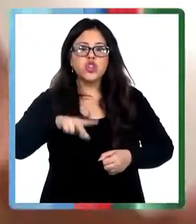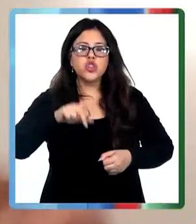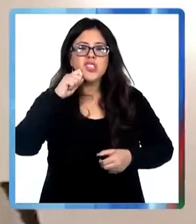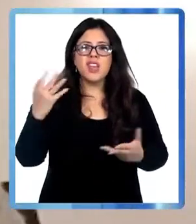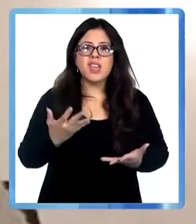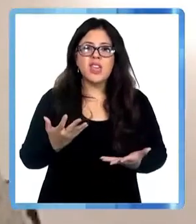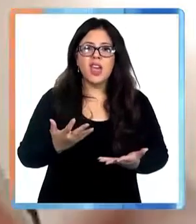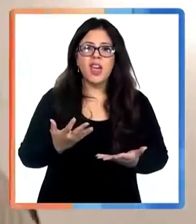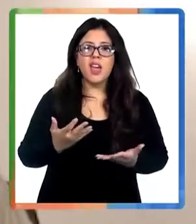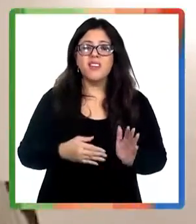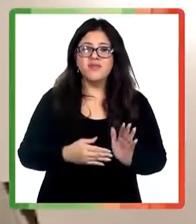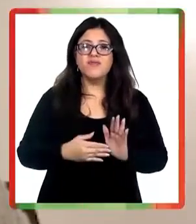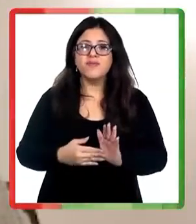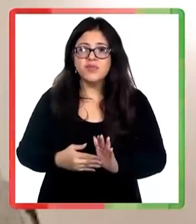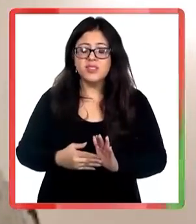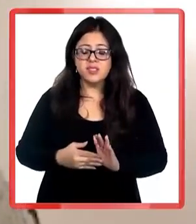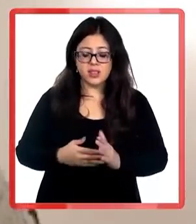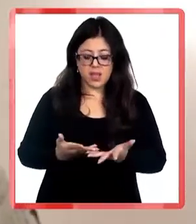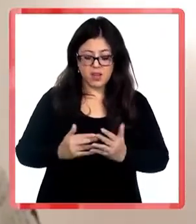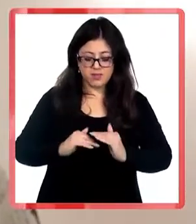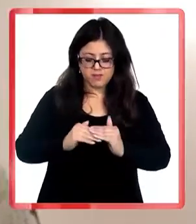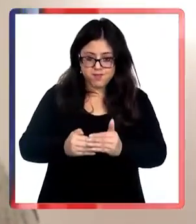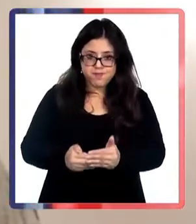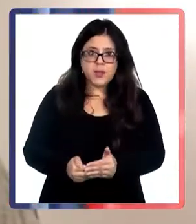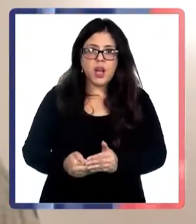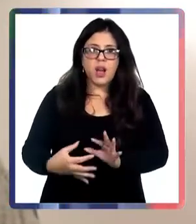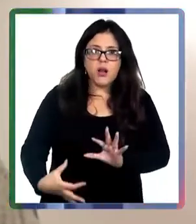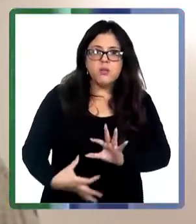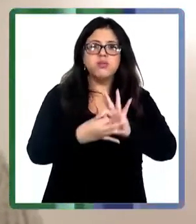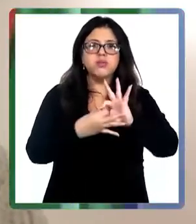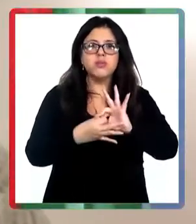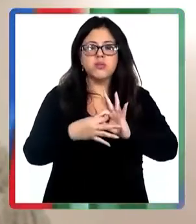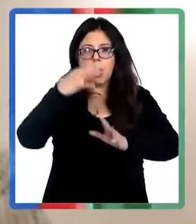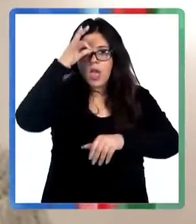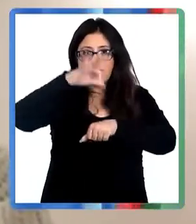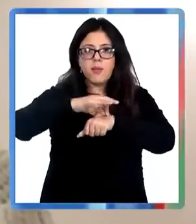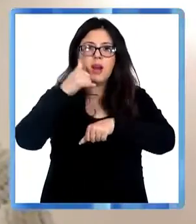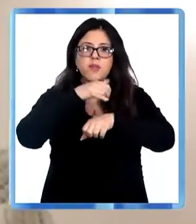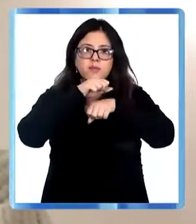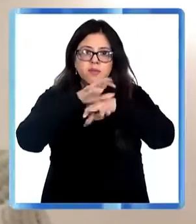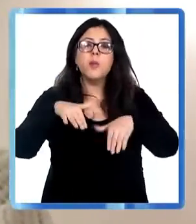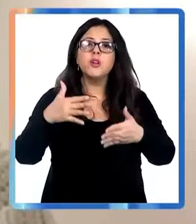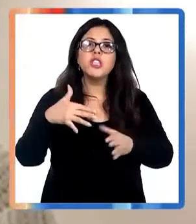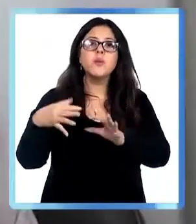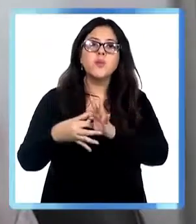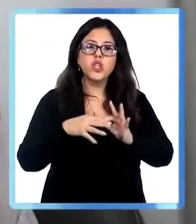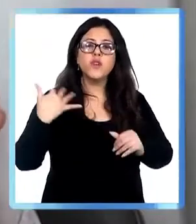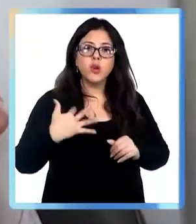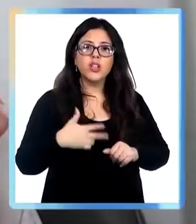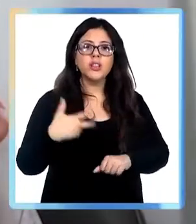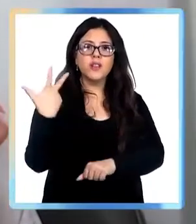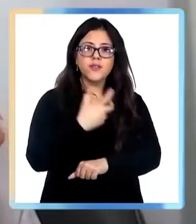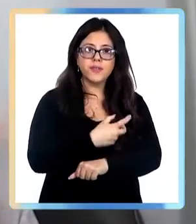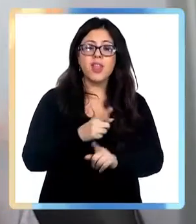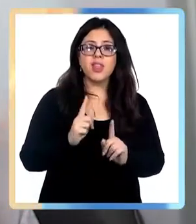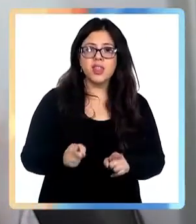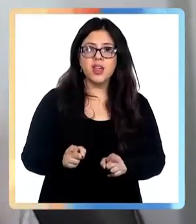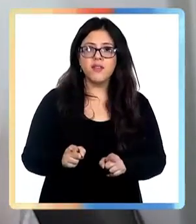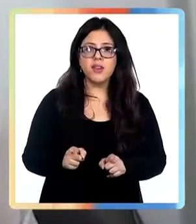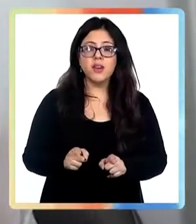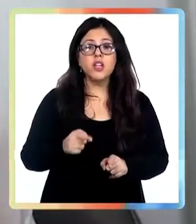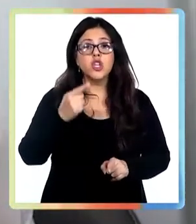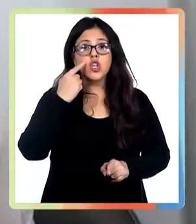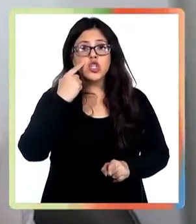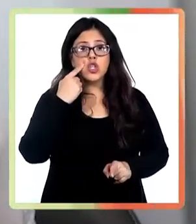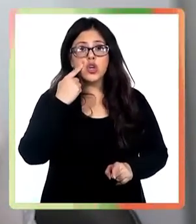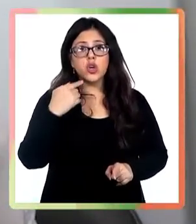la exposición intrauterina de la influenza. Entonces, por esa razón es tan importante que administremos la vacuna de influenza, y hay